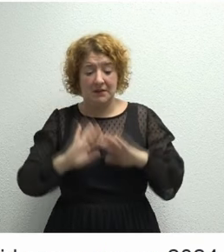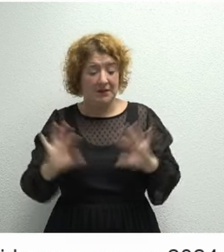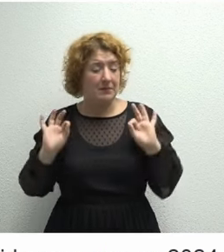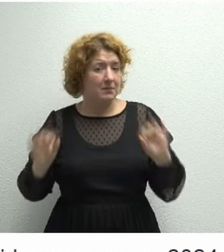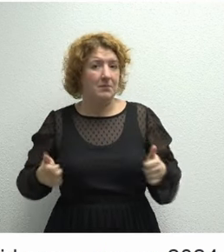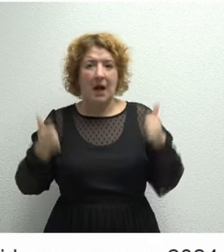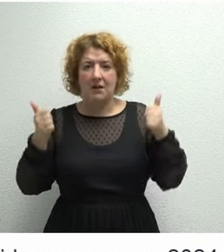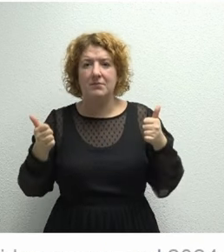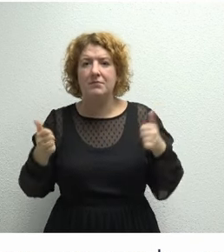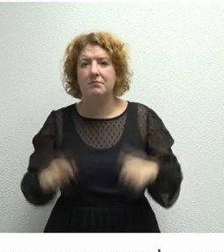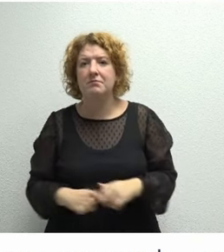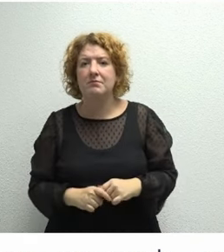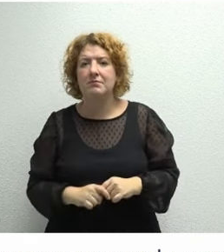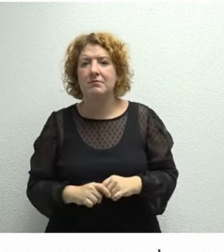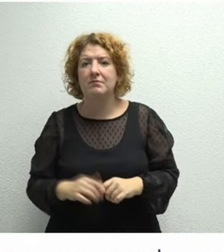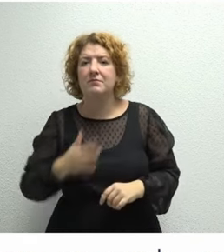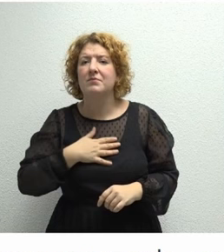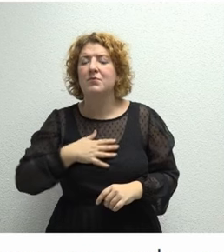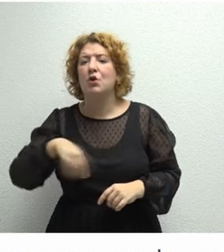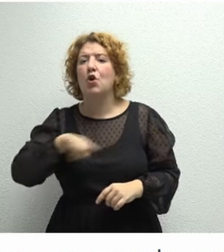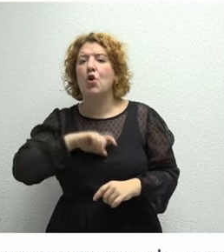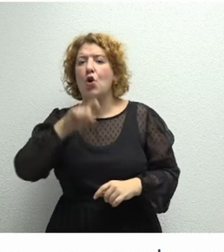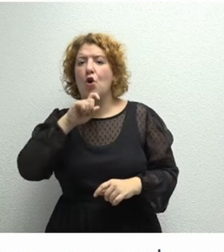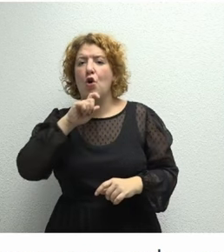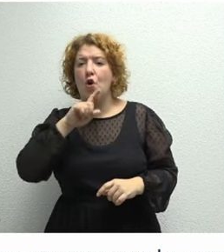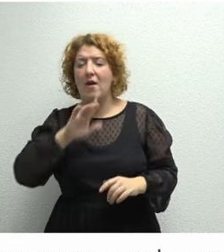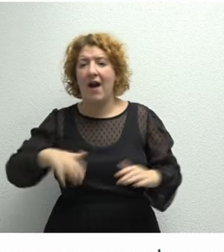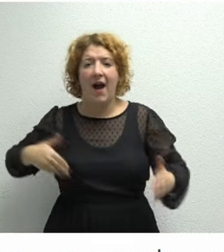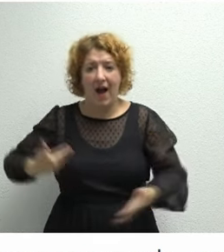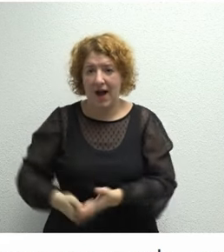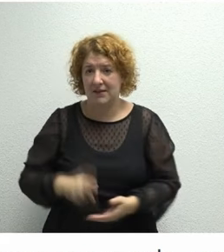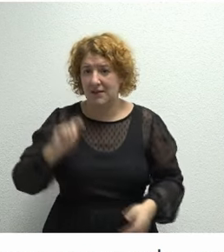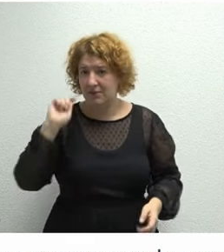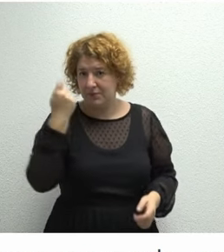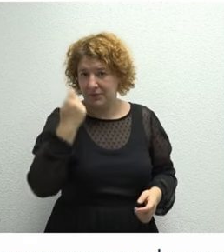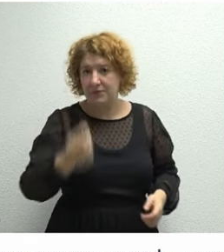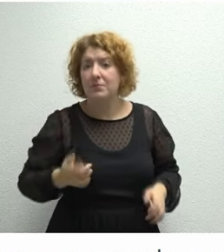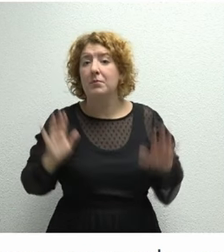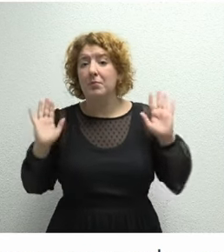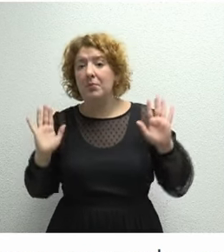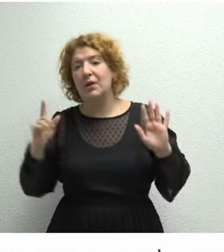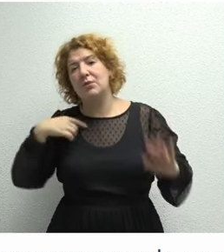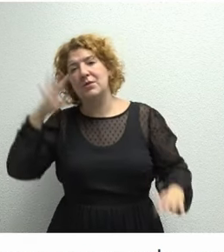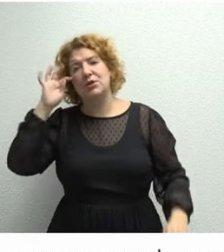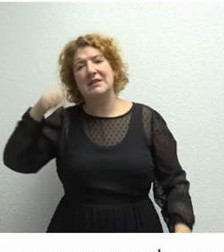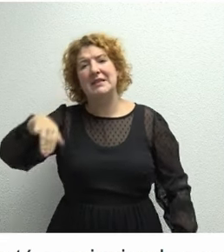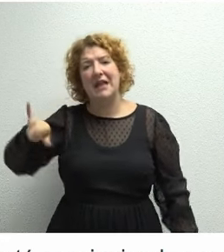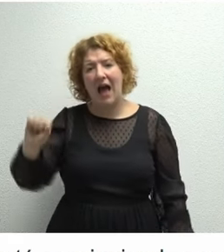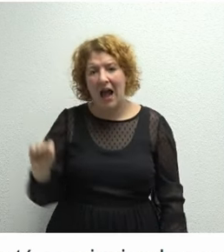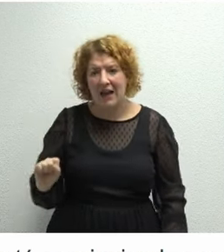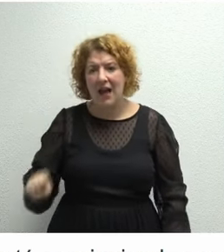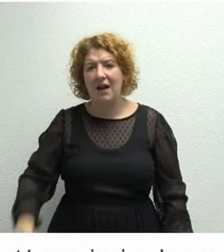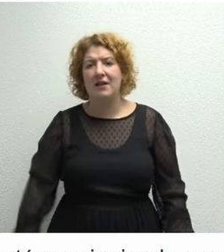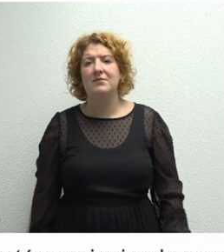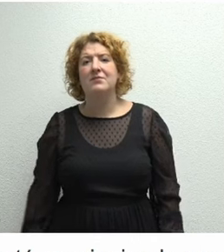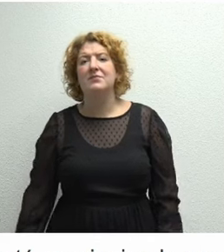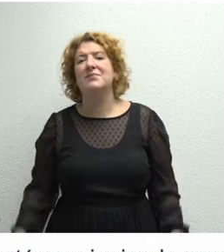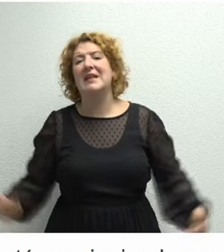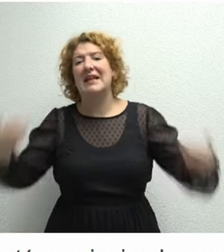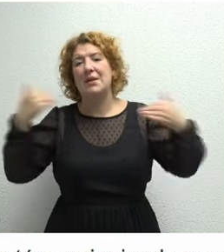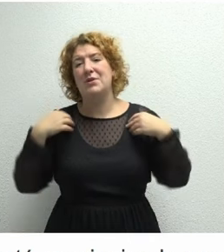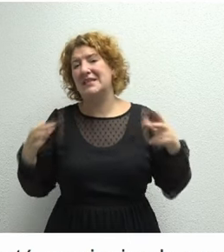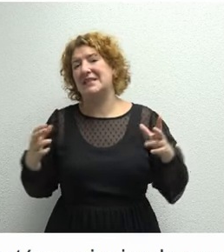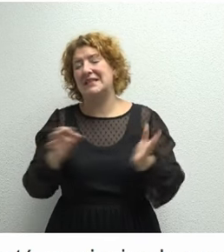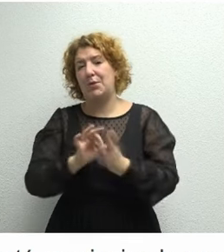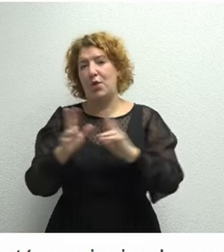comentar un poco de cómo ha sido la el camino que nos ha llevado hasta aquí pero yo creo que tanto Tania que responsabl de servicios